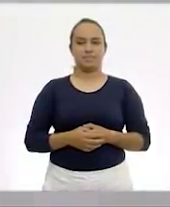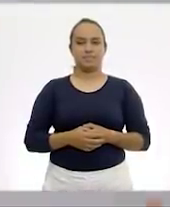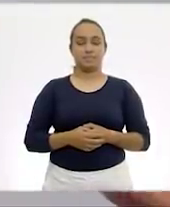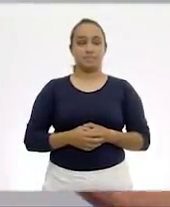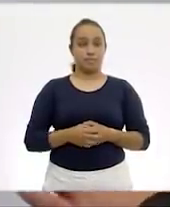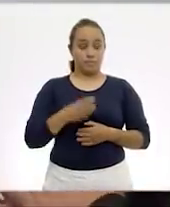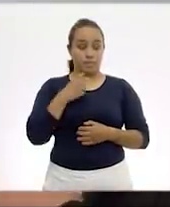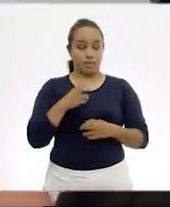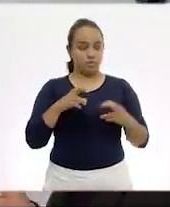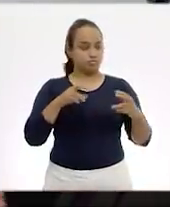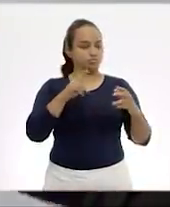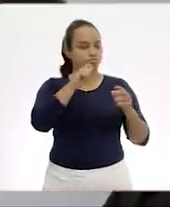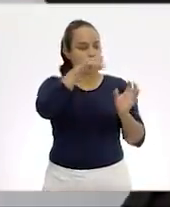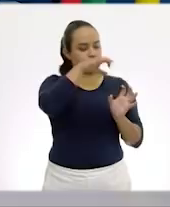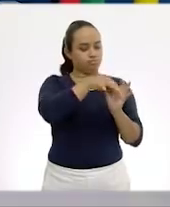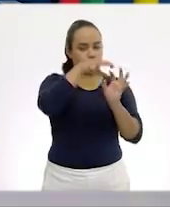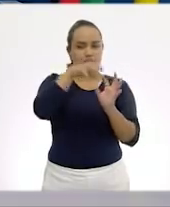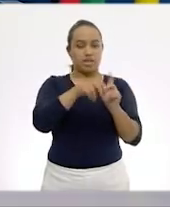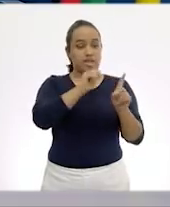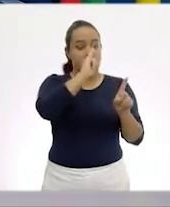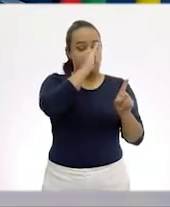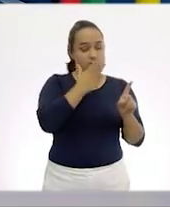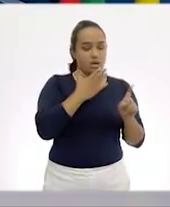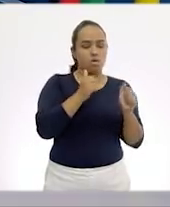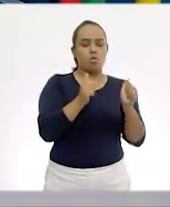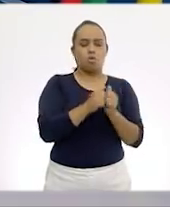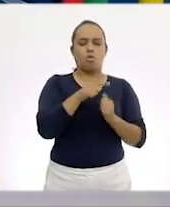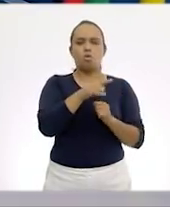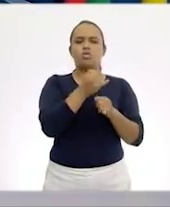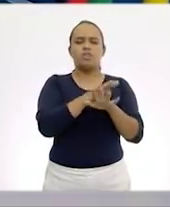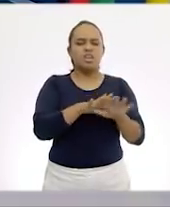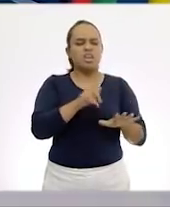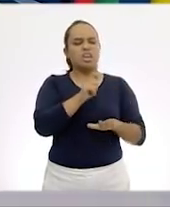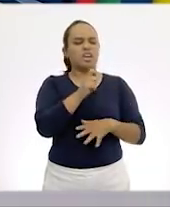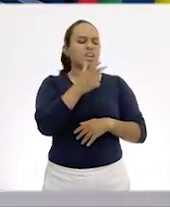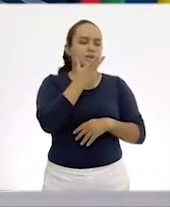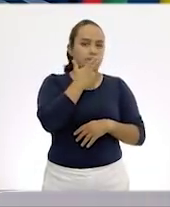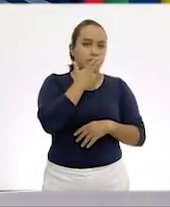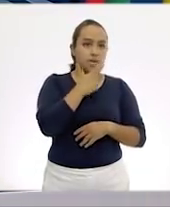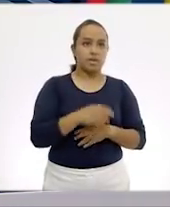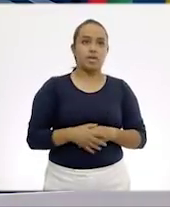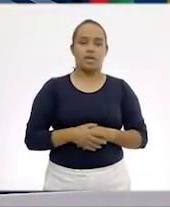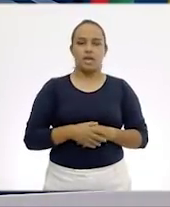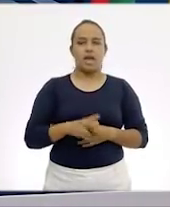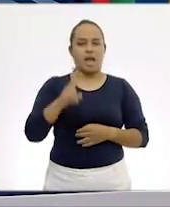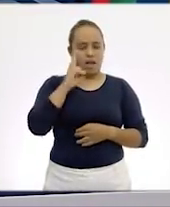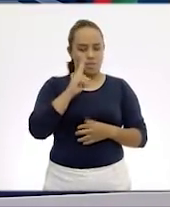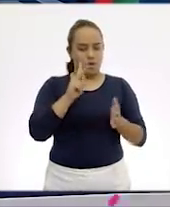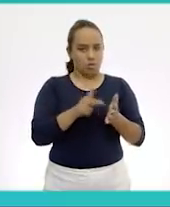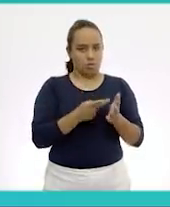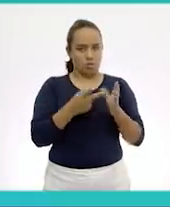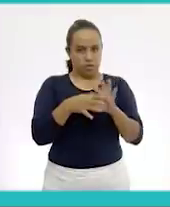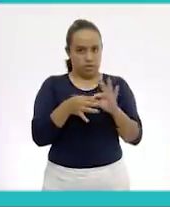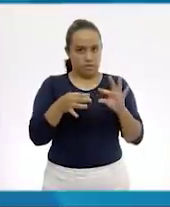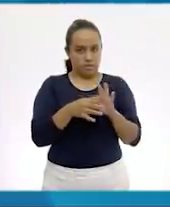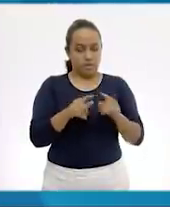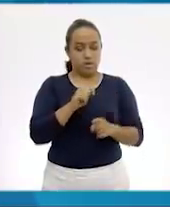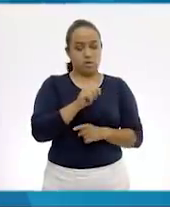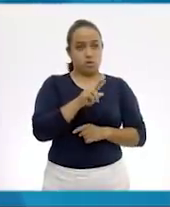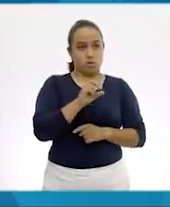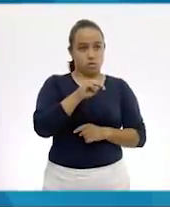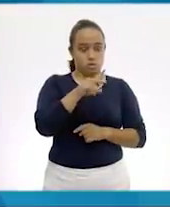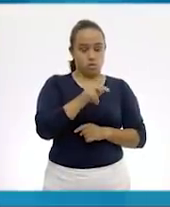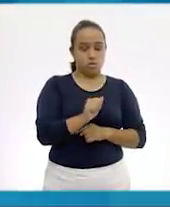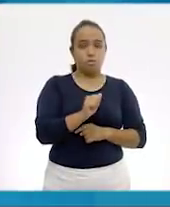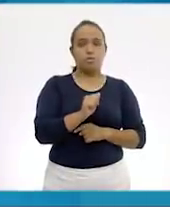Entonces, ahí relacionamos la imagen con su función. Sí. Vamos a volver a repasar trompas de falopio.